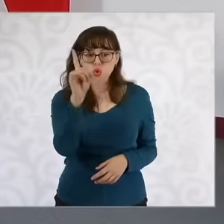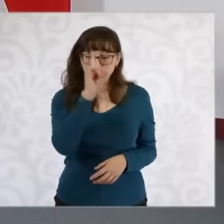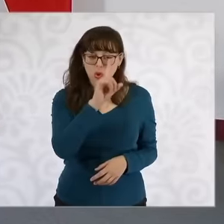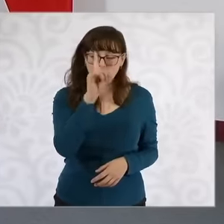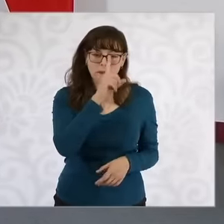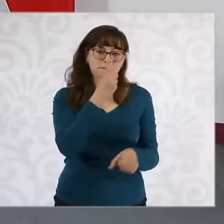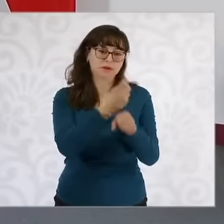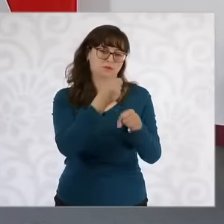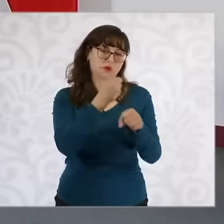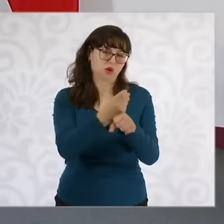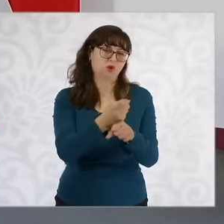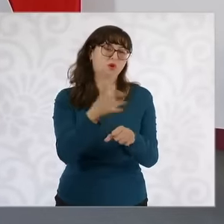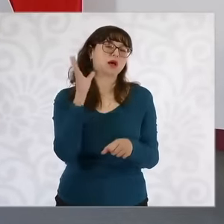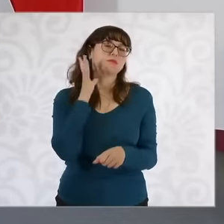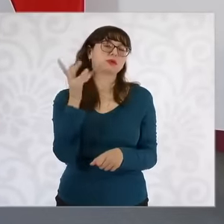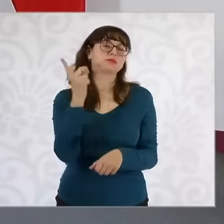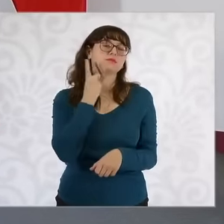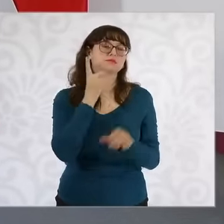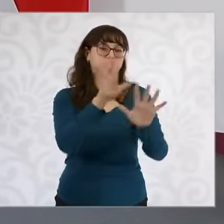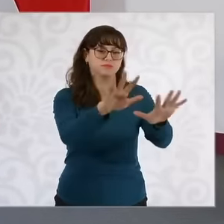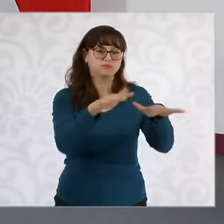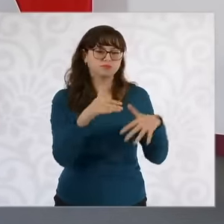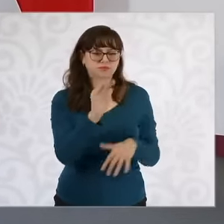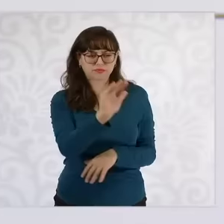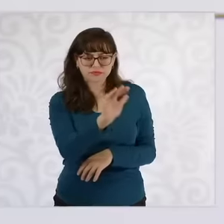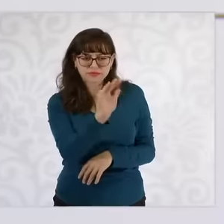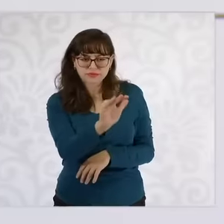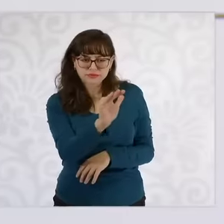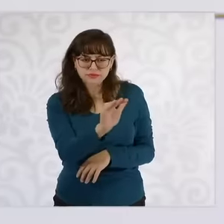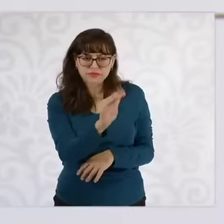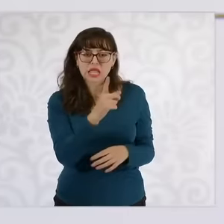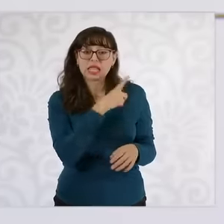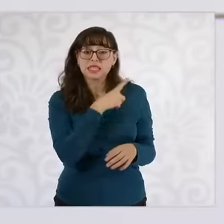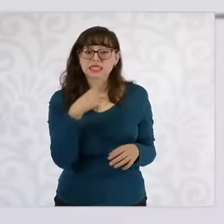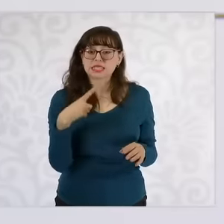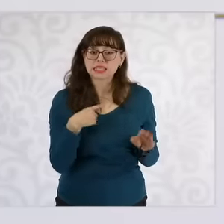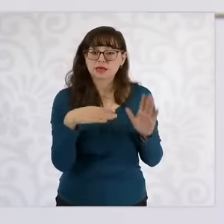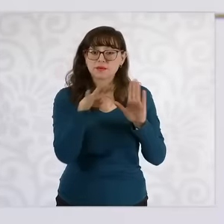cámara donde se va a presentar, que sería importante que se pusiera ahí,